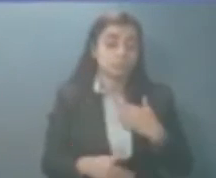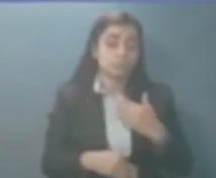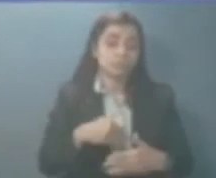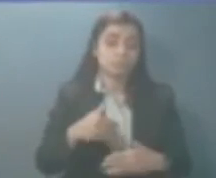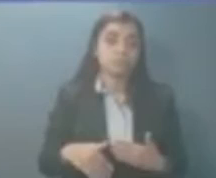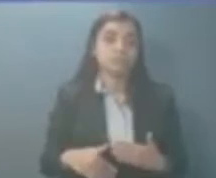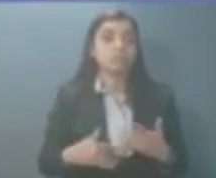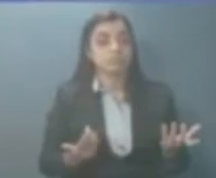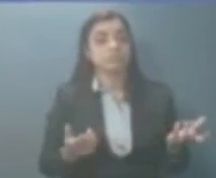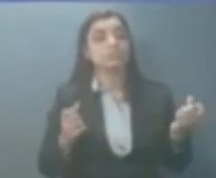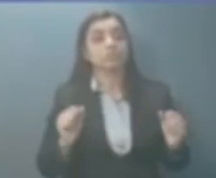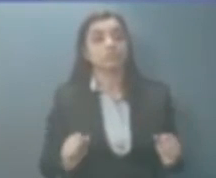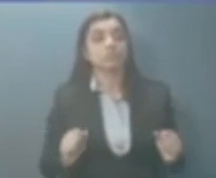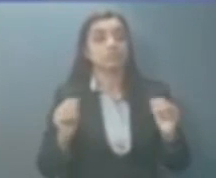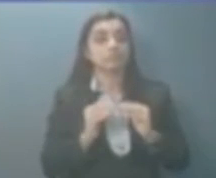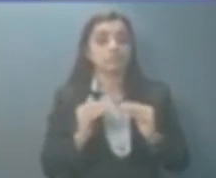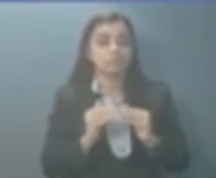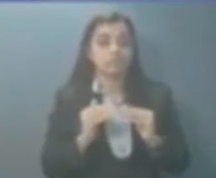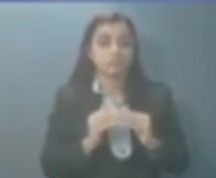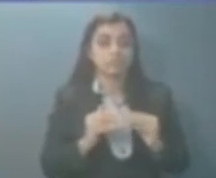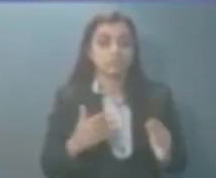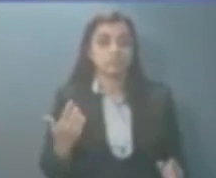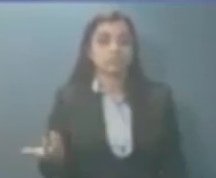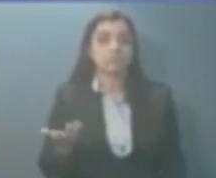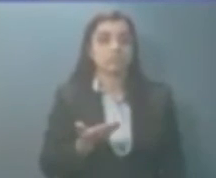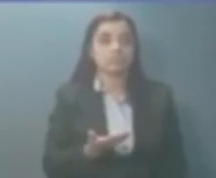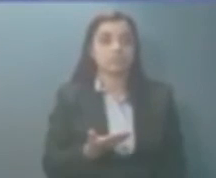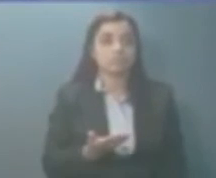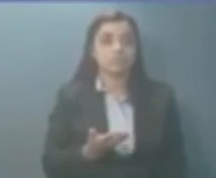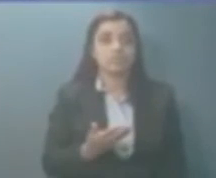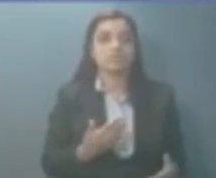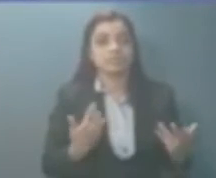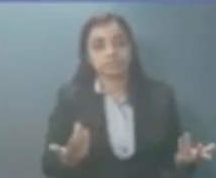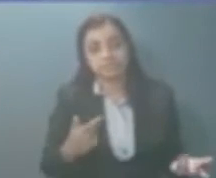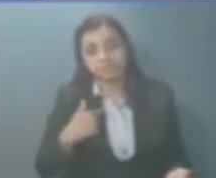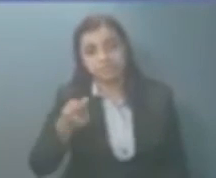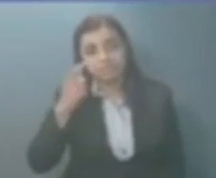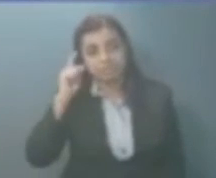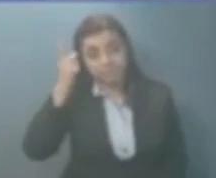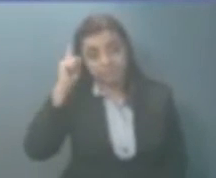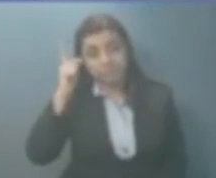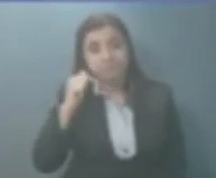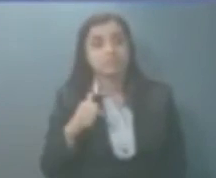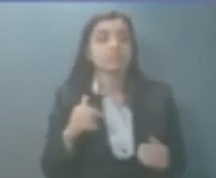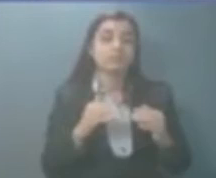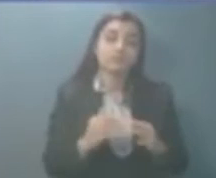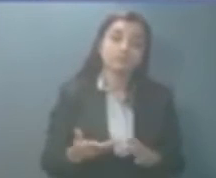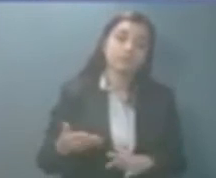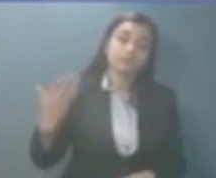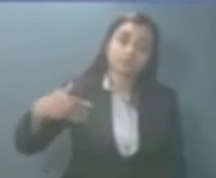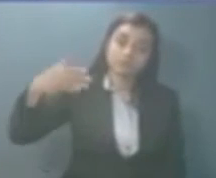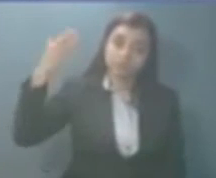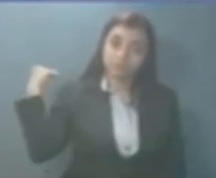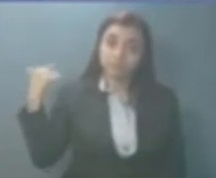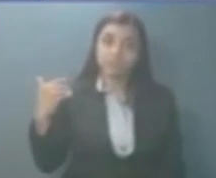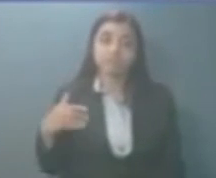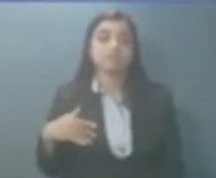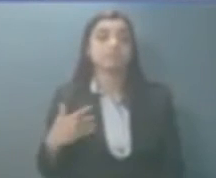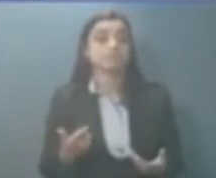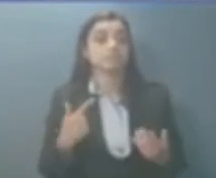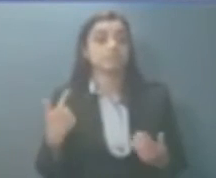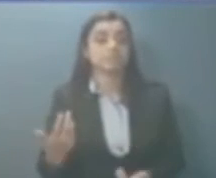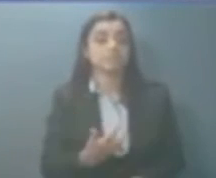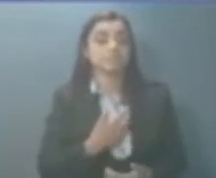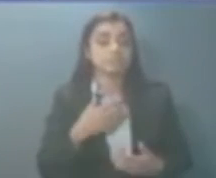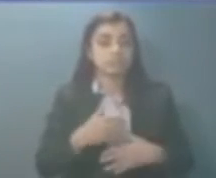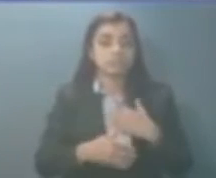espacio. Aunque también quiero referirme a los docentes, anteriormente hemos vivido algunas